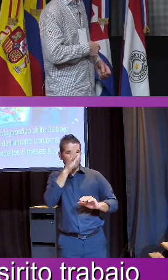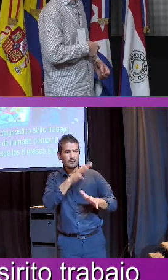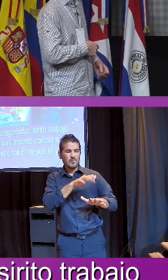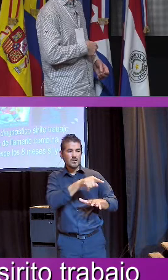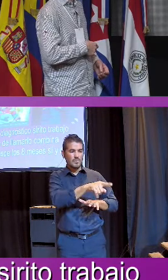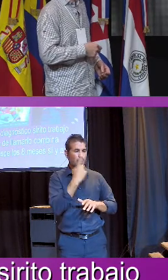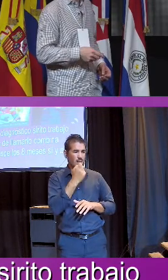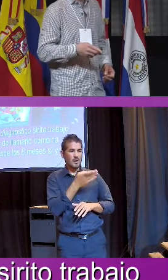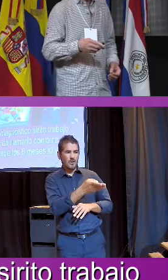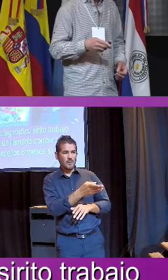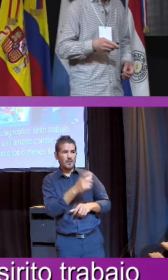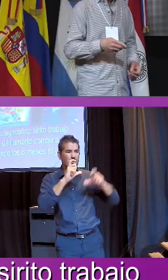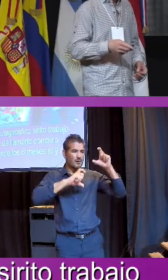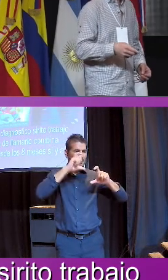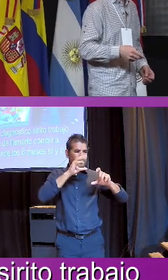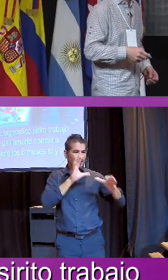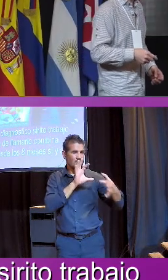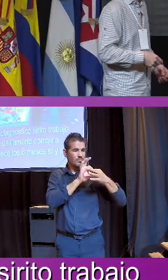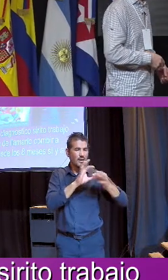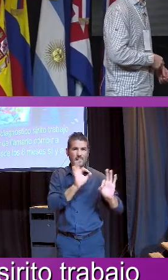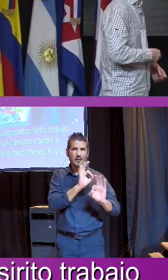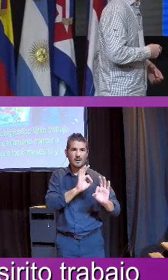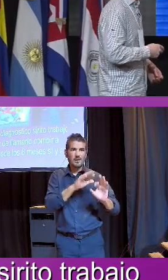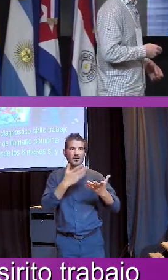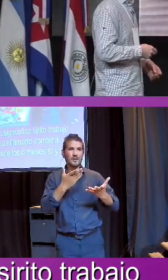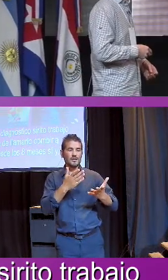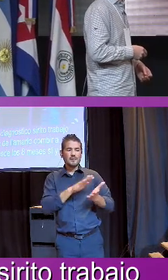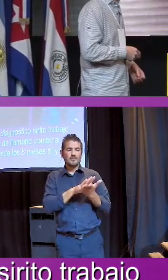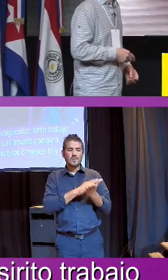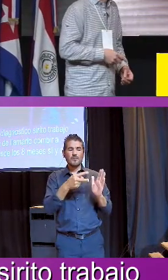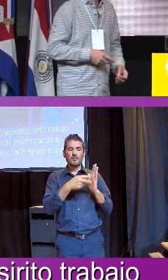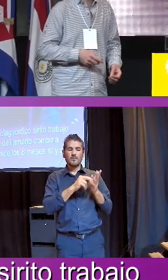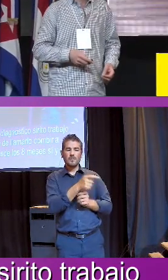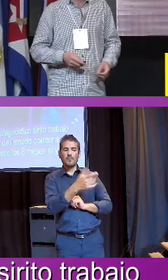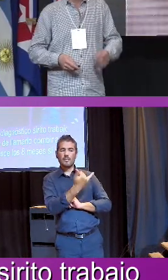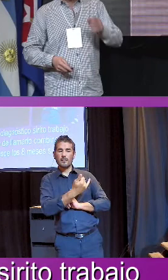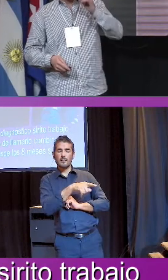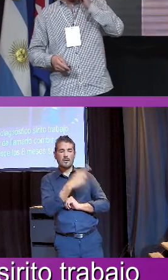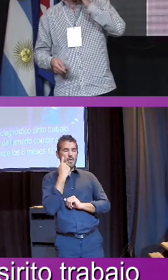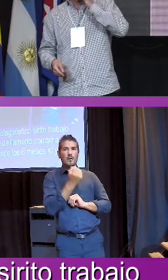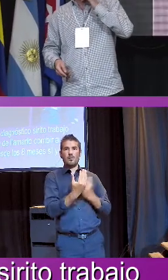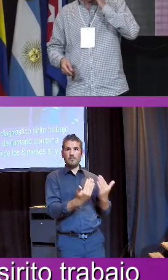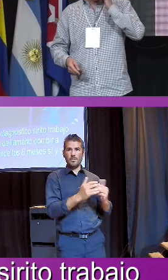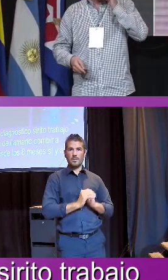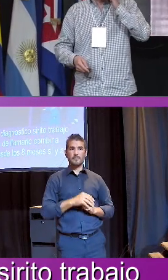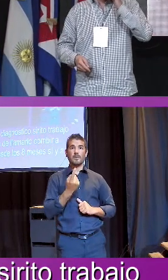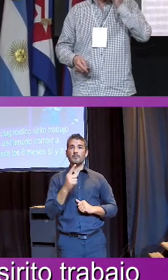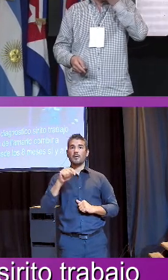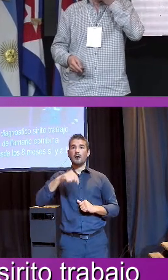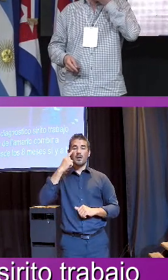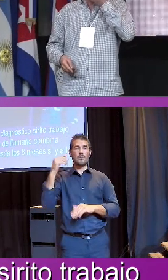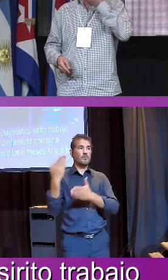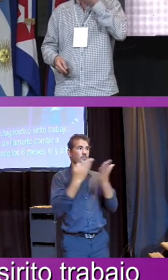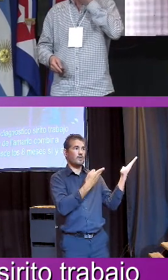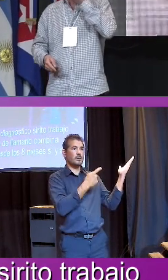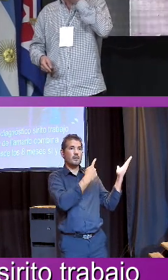expresiones faciales compartidas, la iniciación de atención conjunta. Pero sobre todo quería mostrarles esta